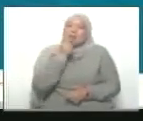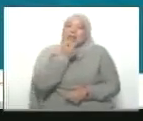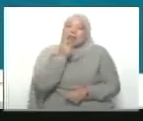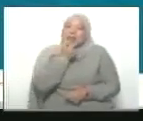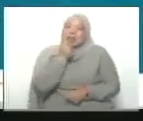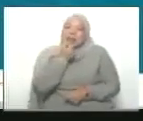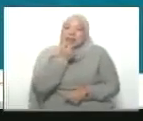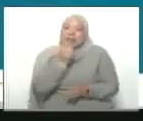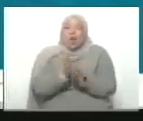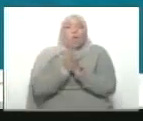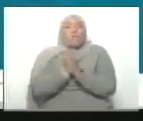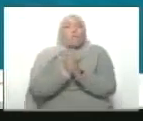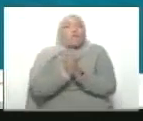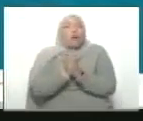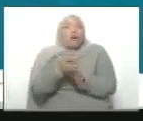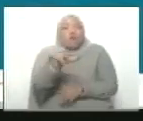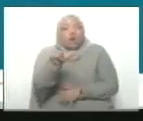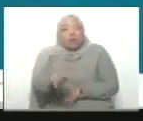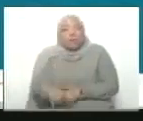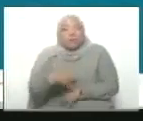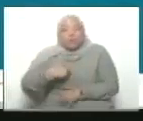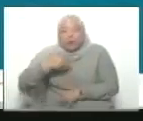el árabe. ¿No sería posible hablar en árabe?